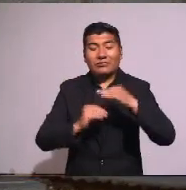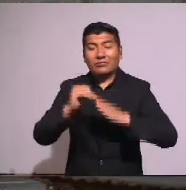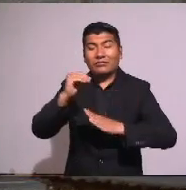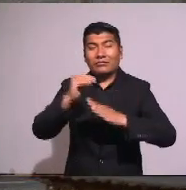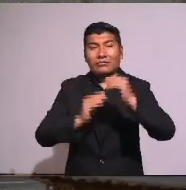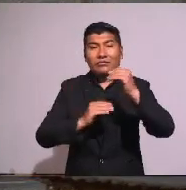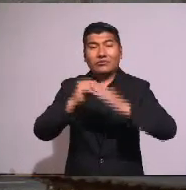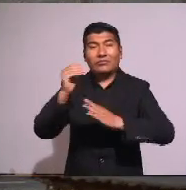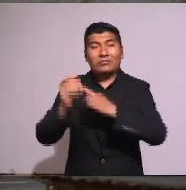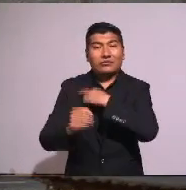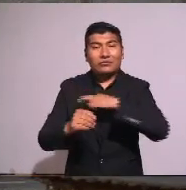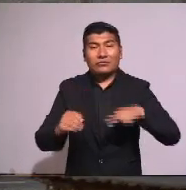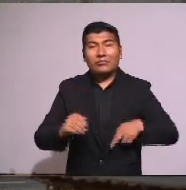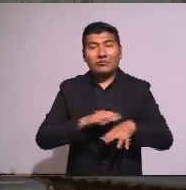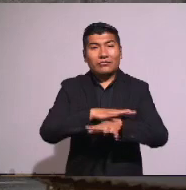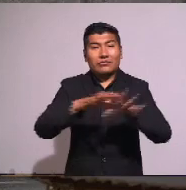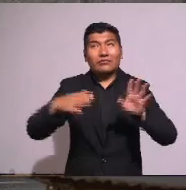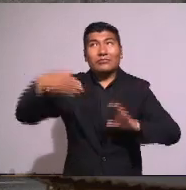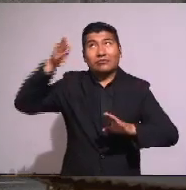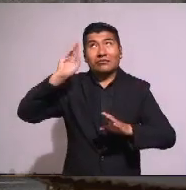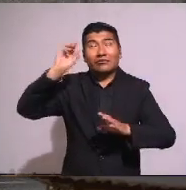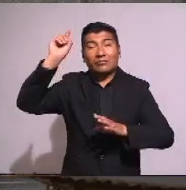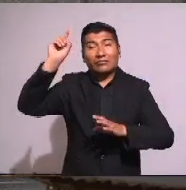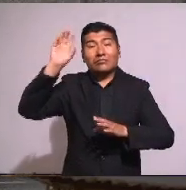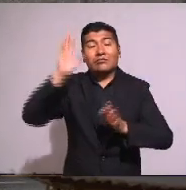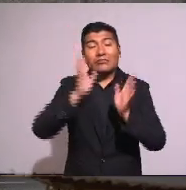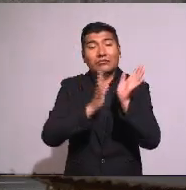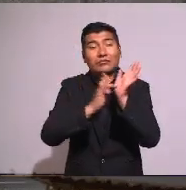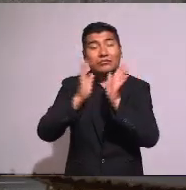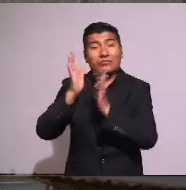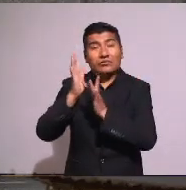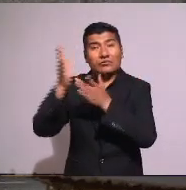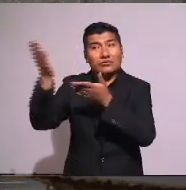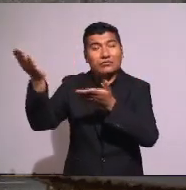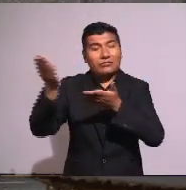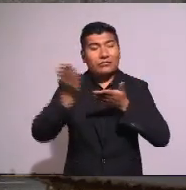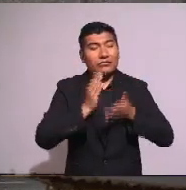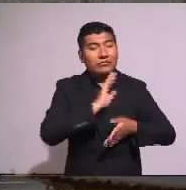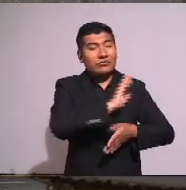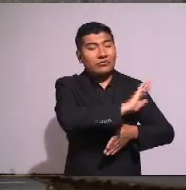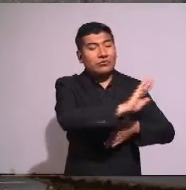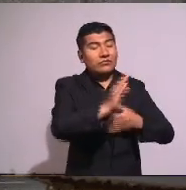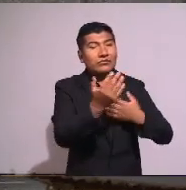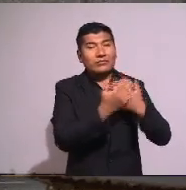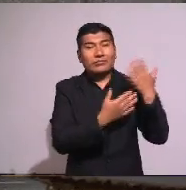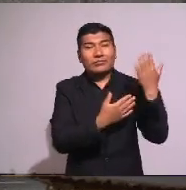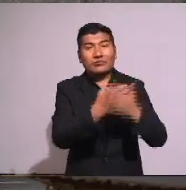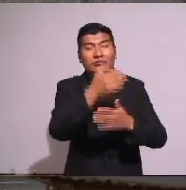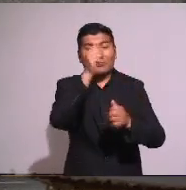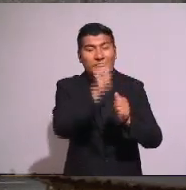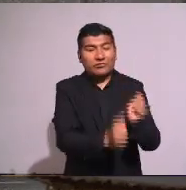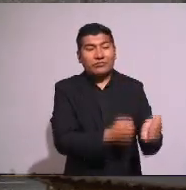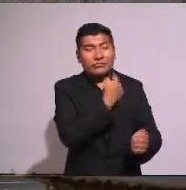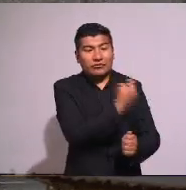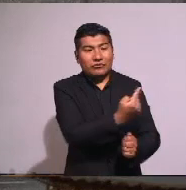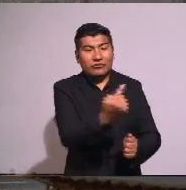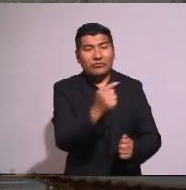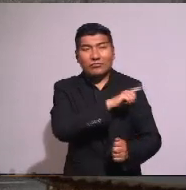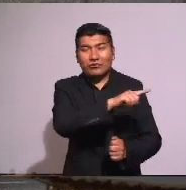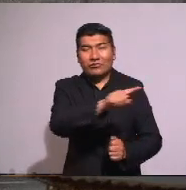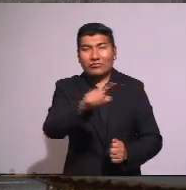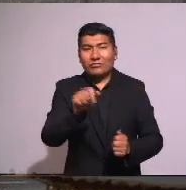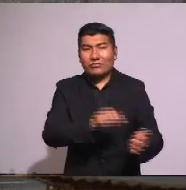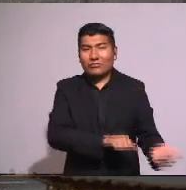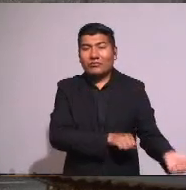del reino de Dios que Jesús ha puesto en manos de cada uno de nosotros los